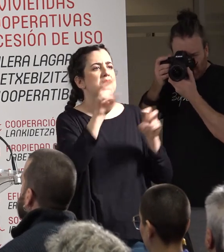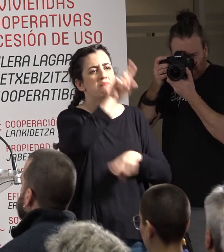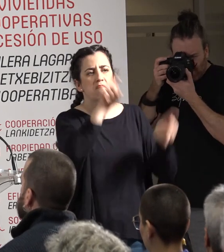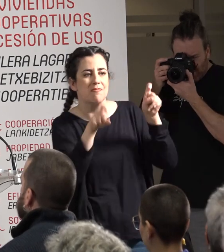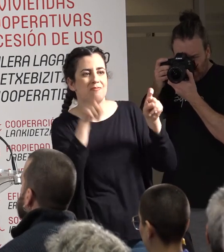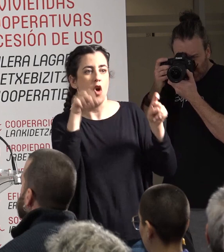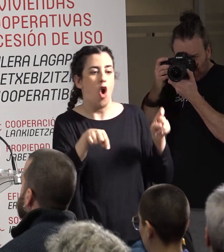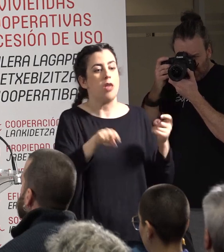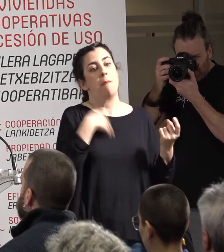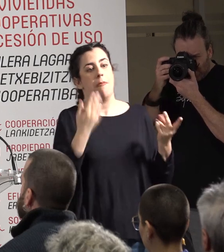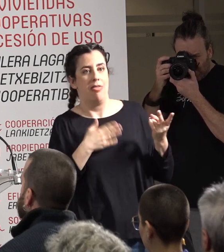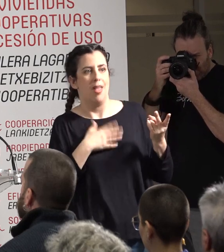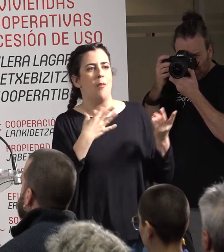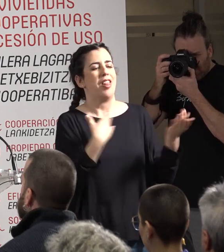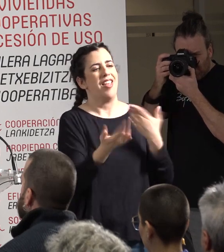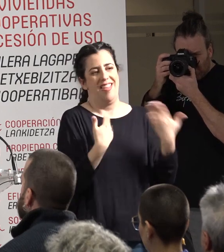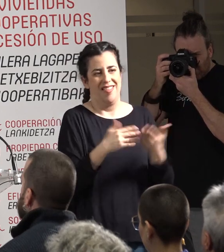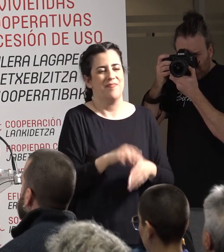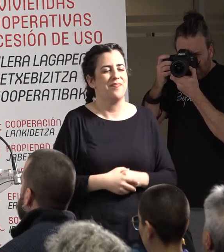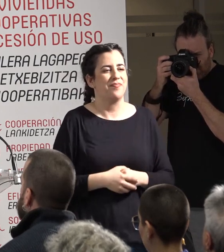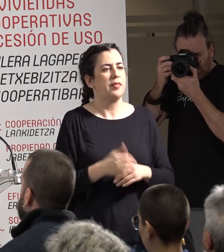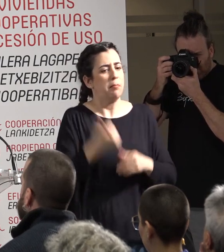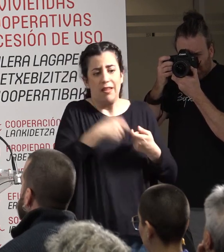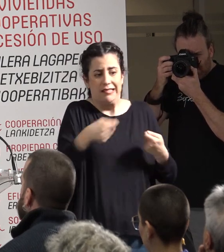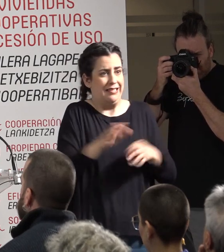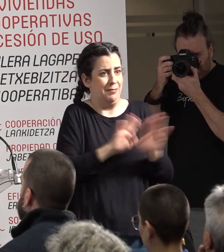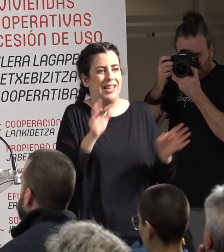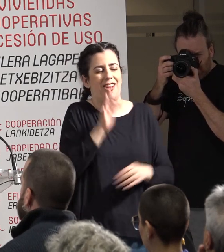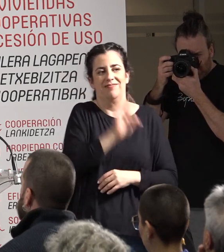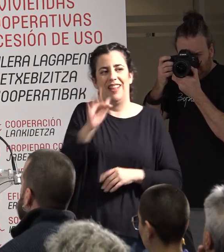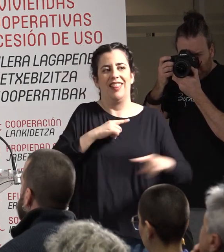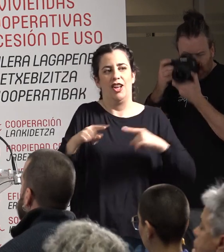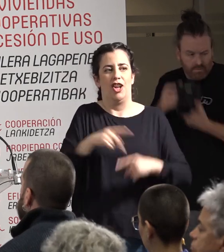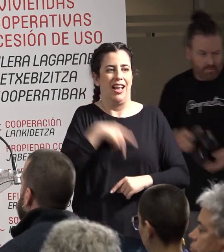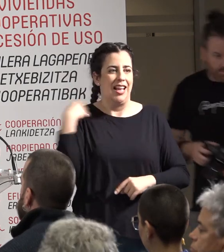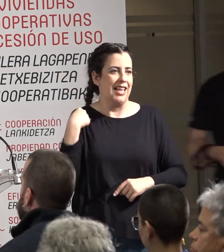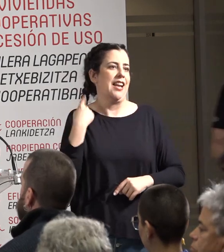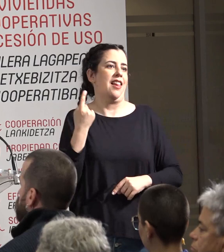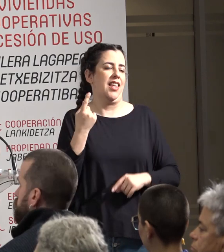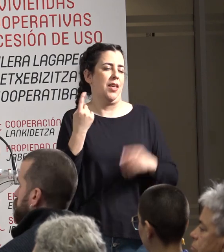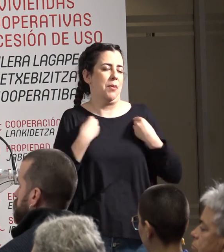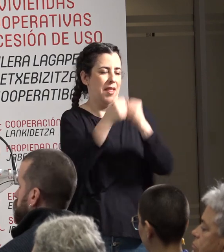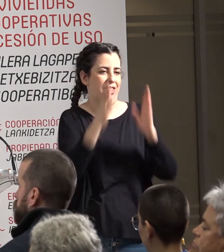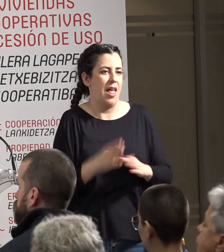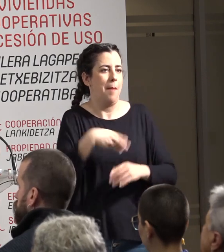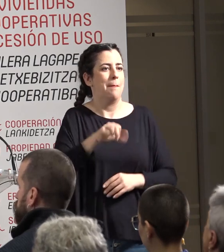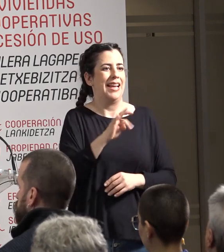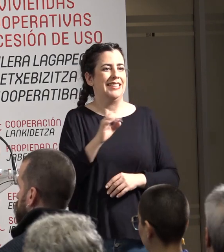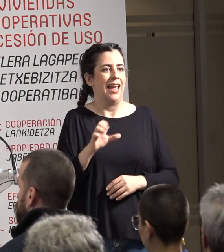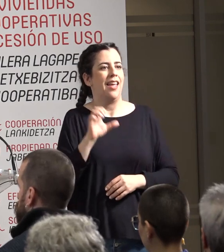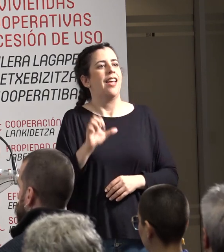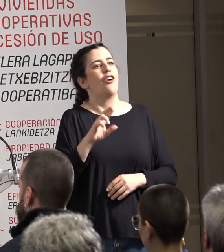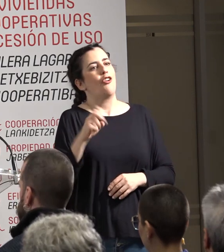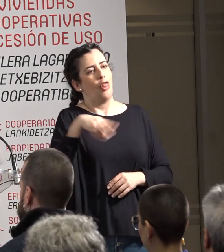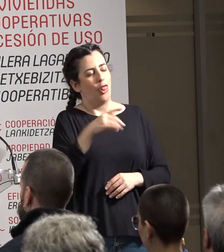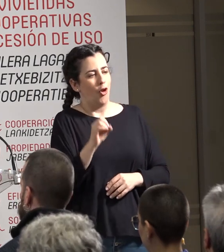hoy y de mañana. No me extiendo más y cedo ya la palabra a la directora general de Vivienda, Maite Arrondo. De nuevo, gracias por venir. Ver tanta